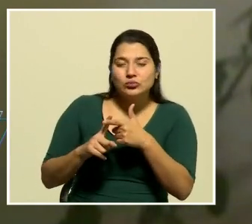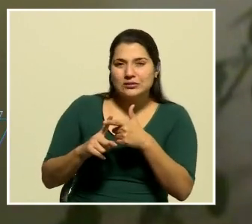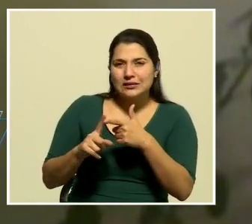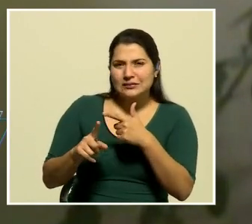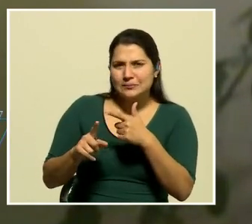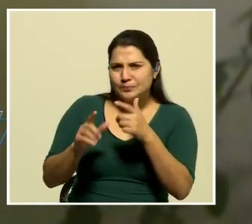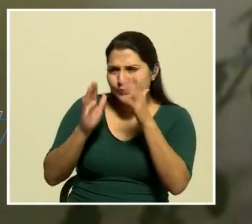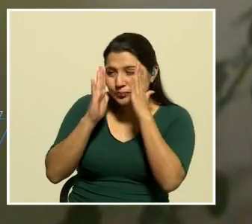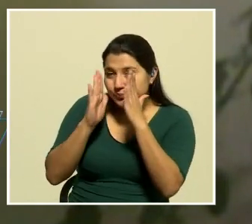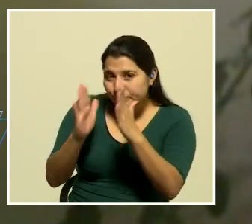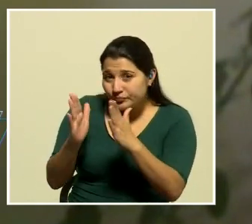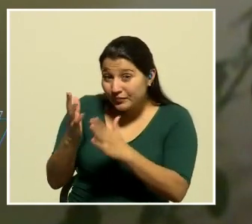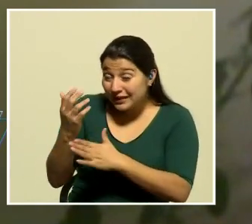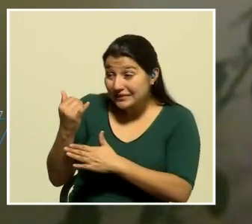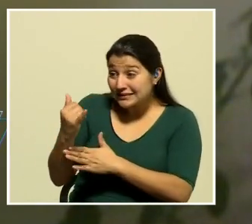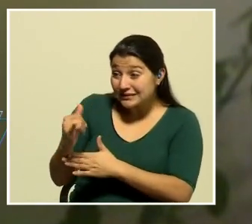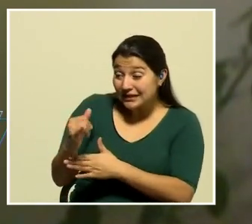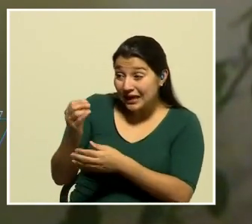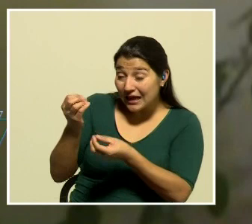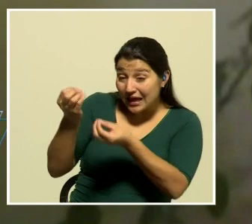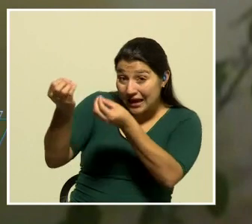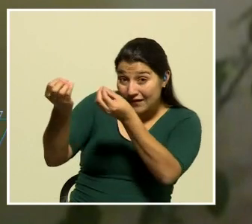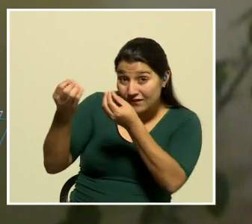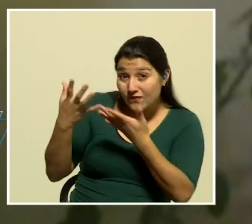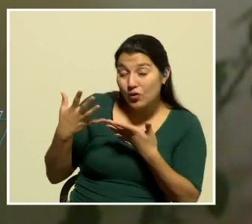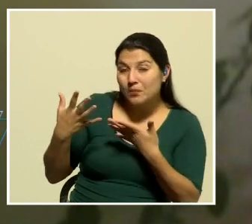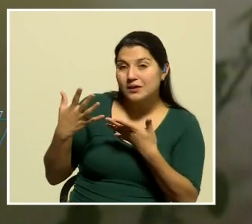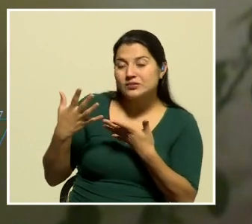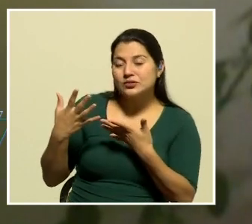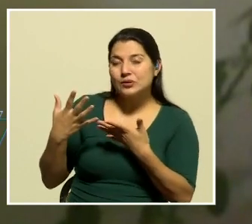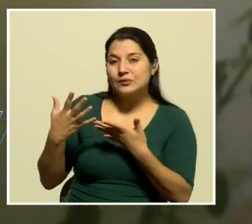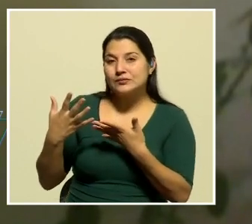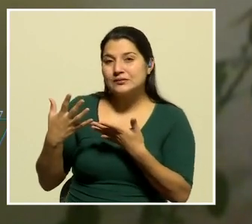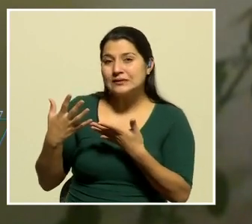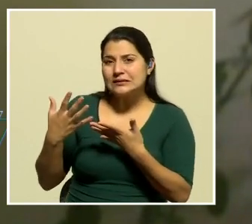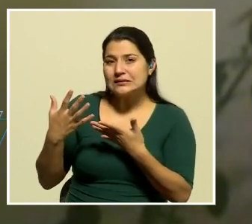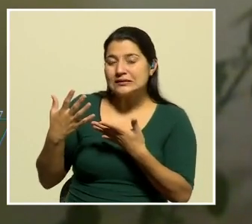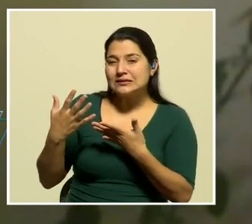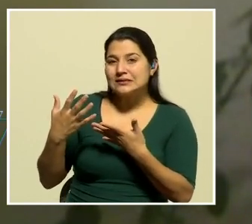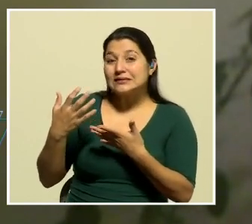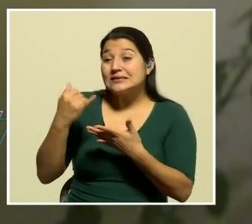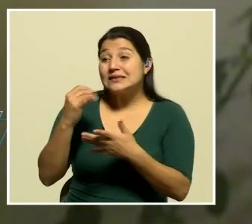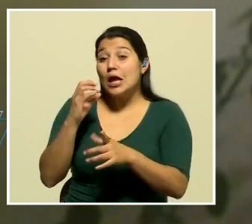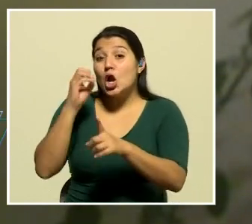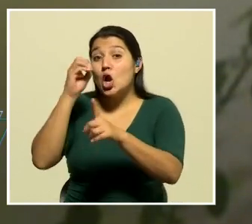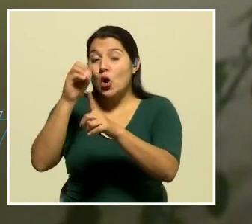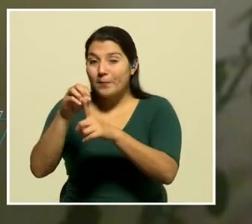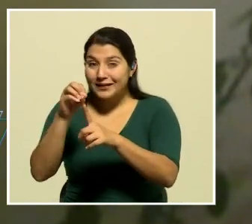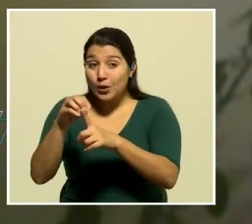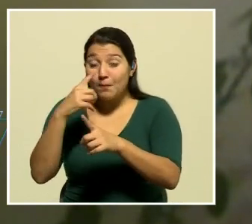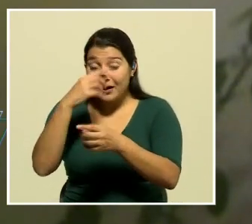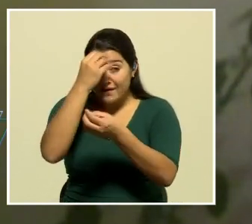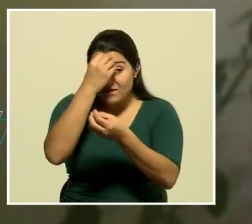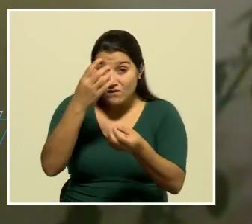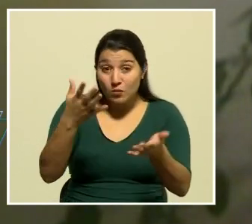esa información que están solicitando es informar a su pueblo o